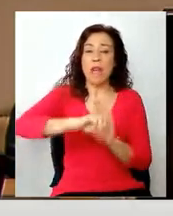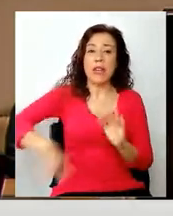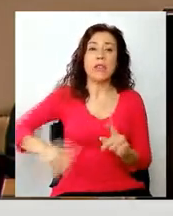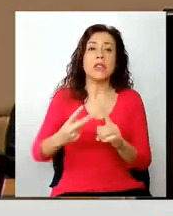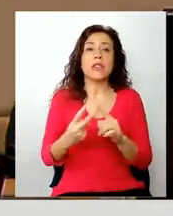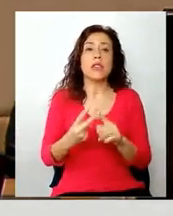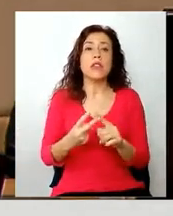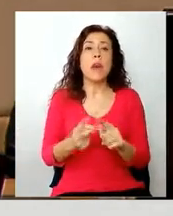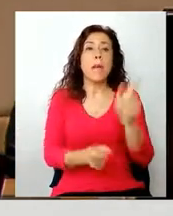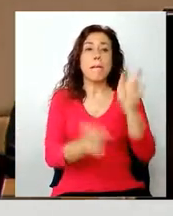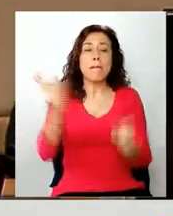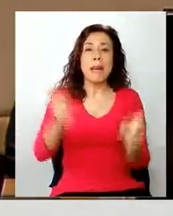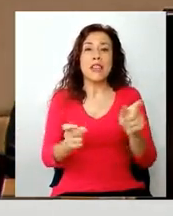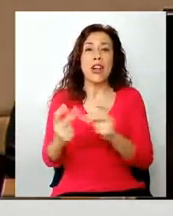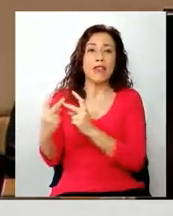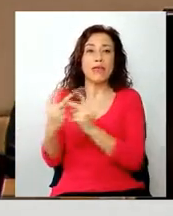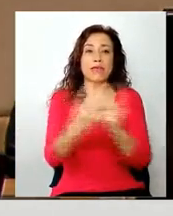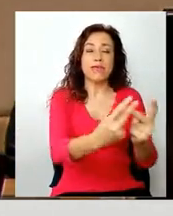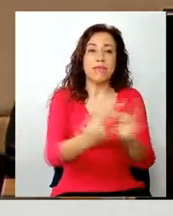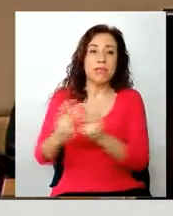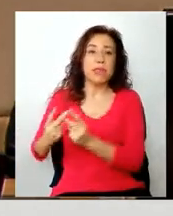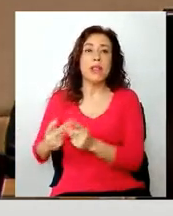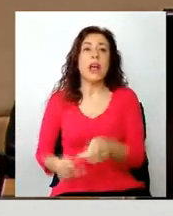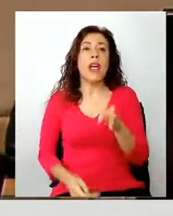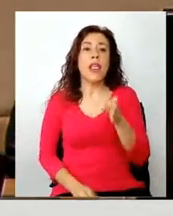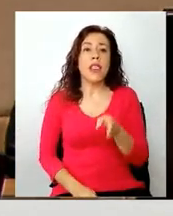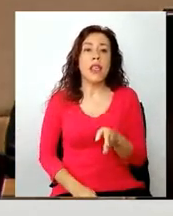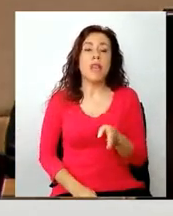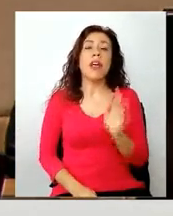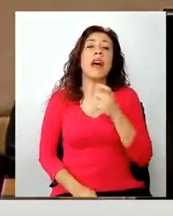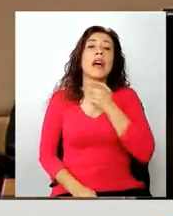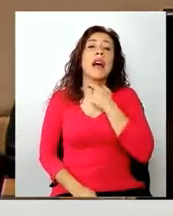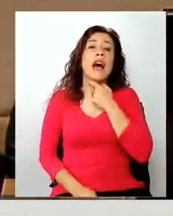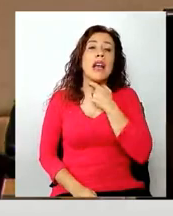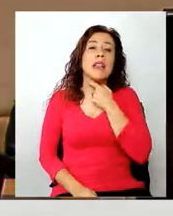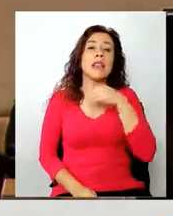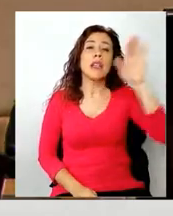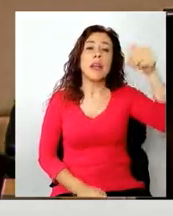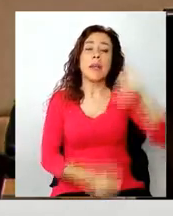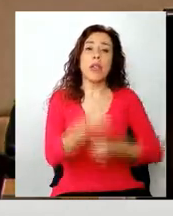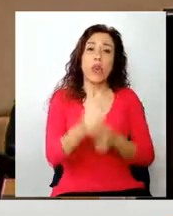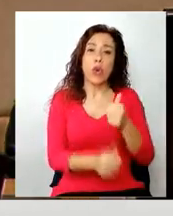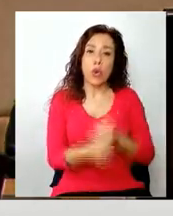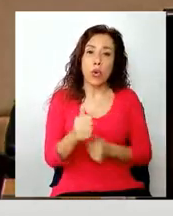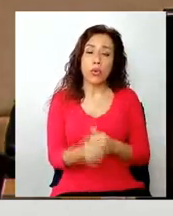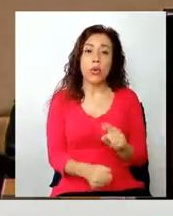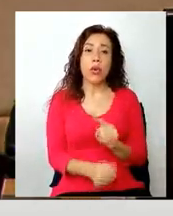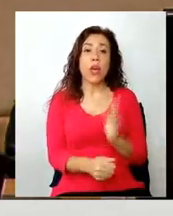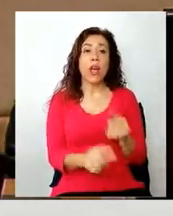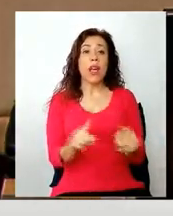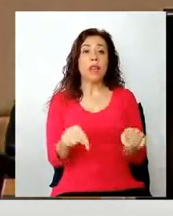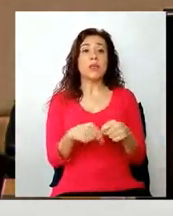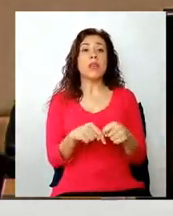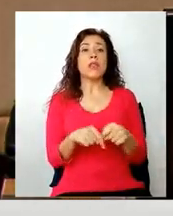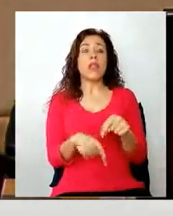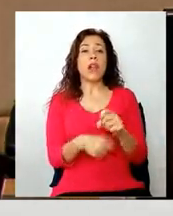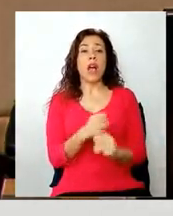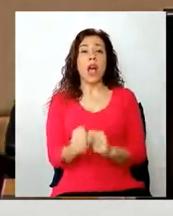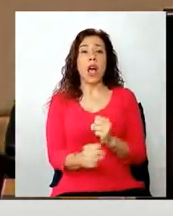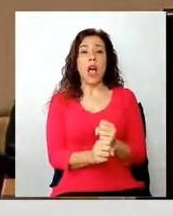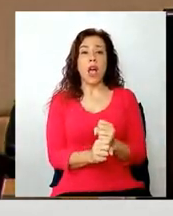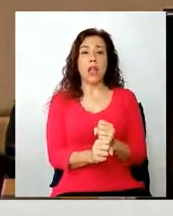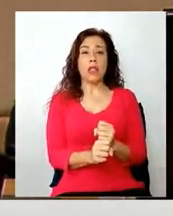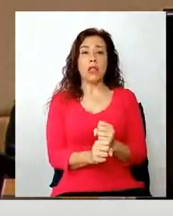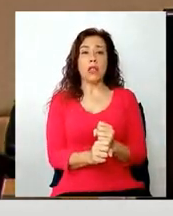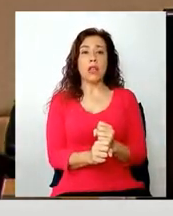pacientes que debiéramos tener asegurado dentro de la licitaciones y no tener espacios durante el año en que quedan sin